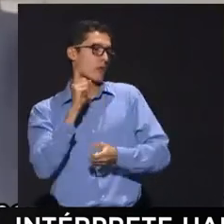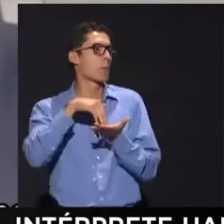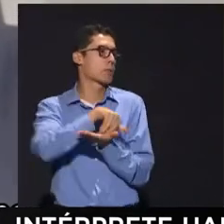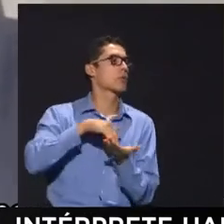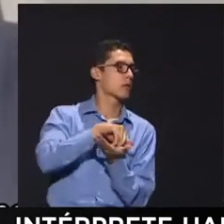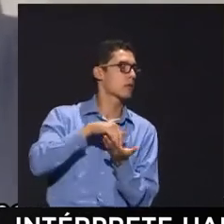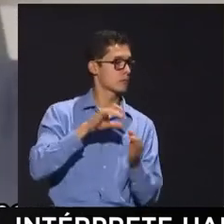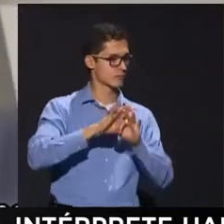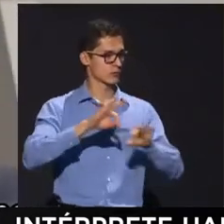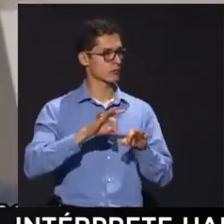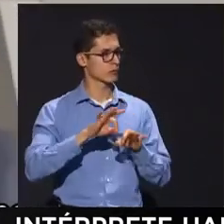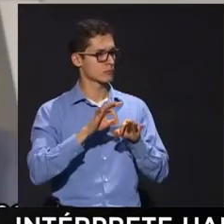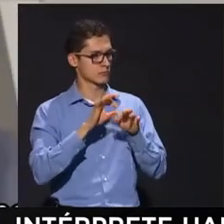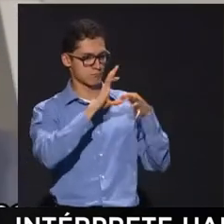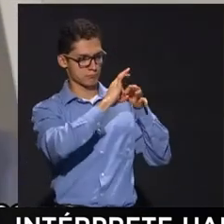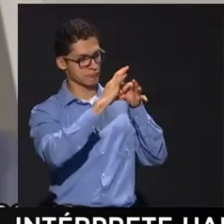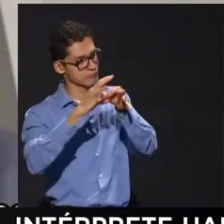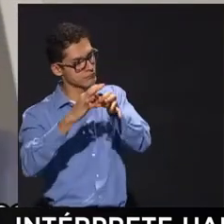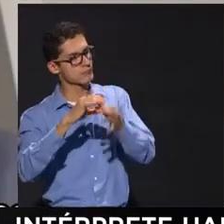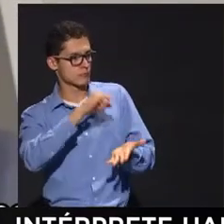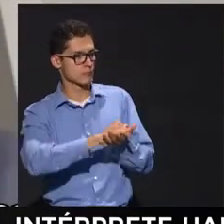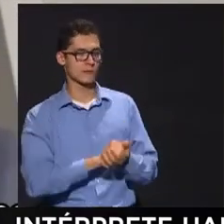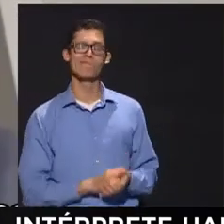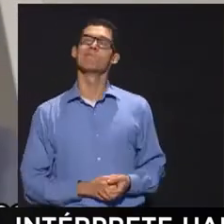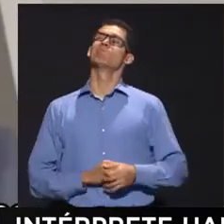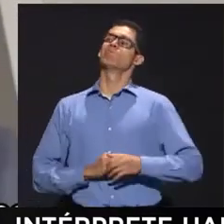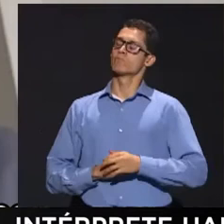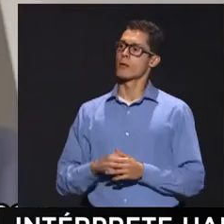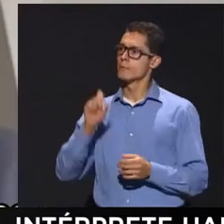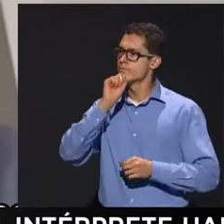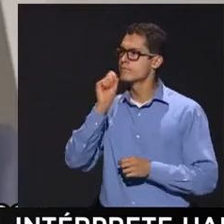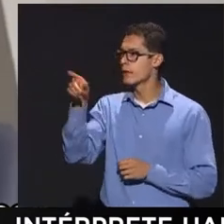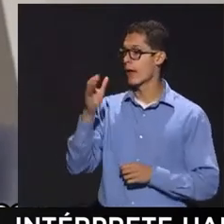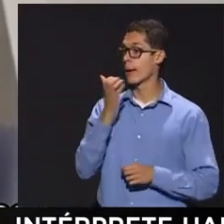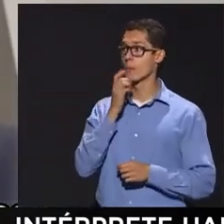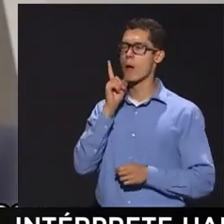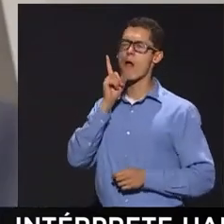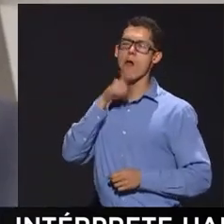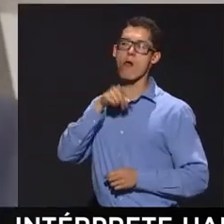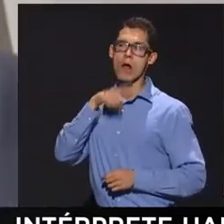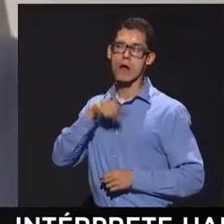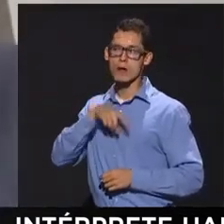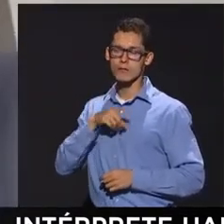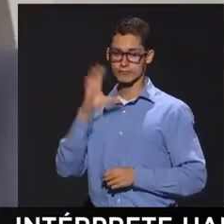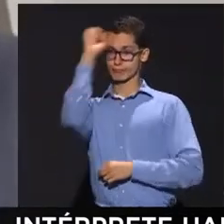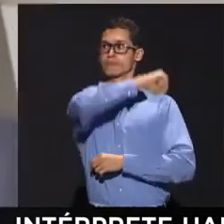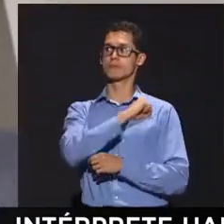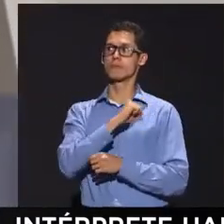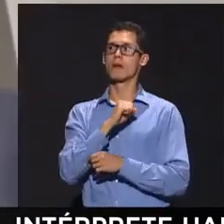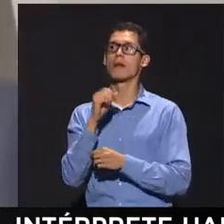de convicción de los otros. ¿Cómo reconocemos cuando hay una falacia en un debate para poder contraargumentarla? La